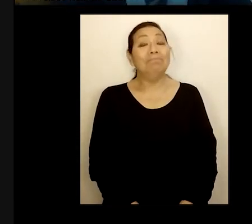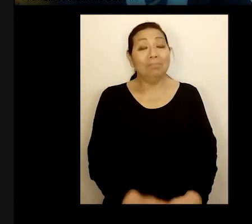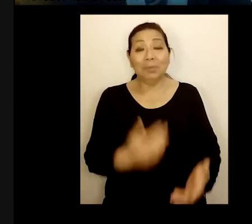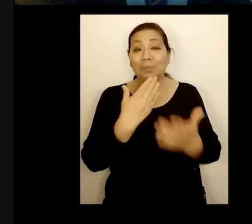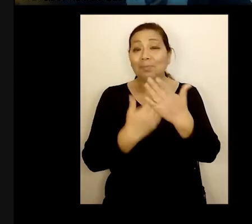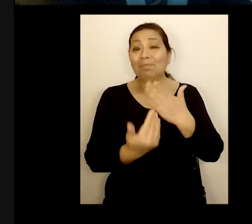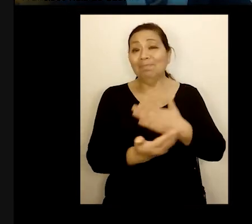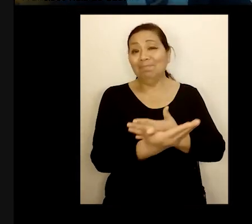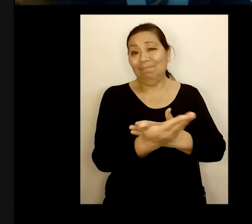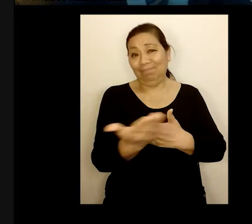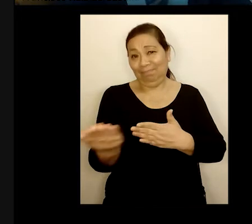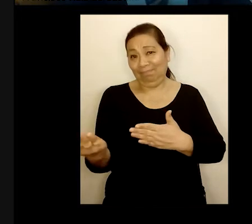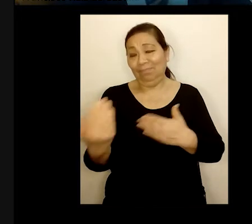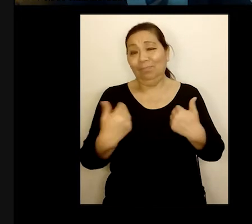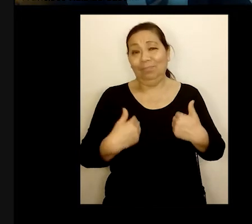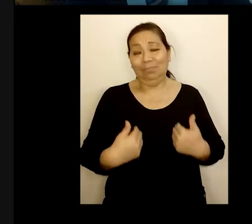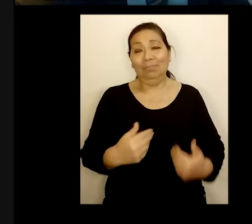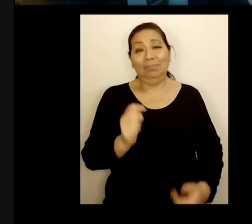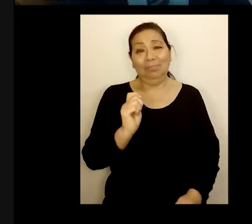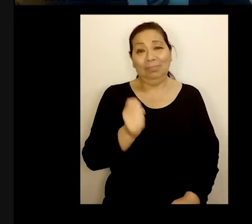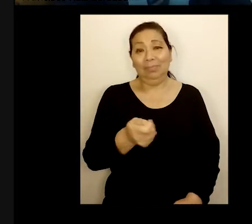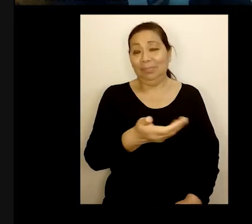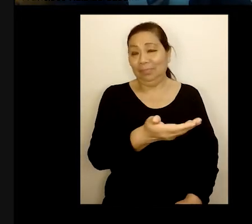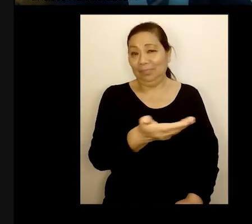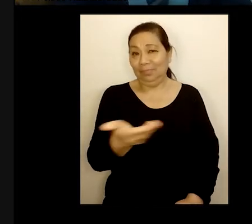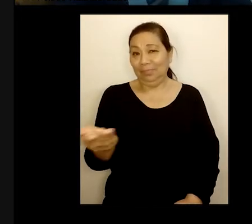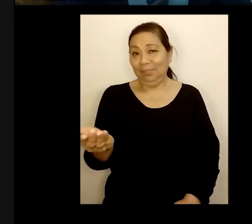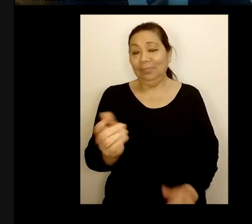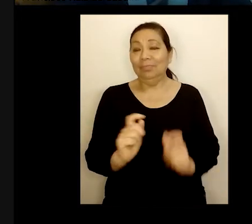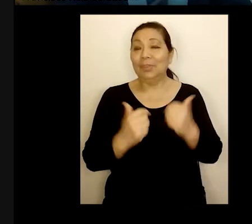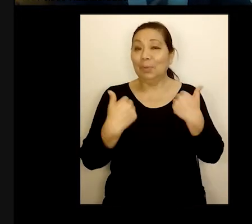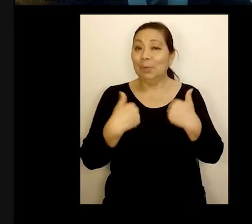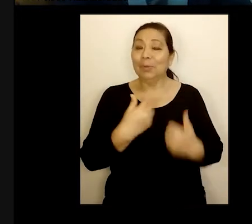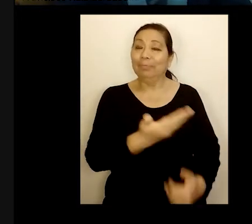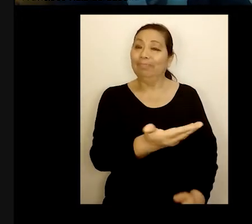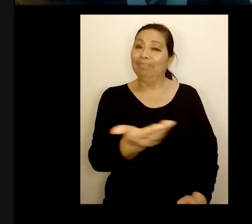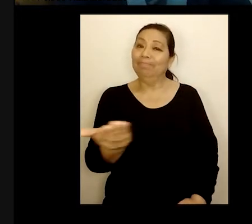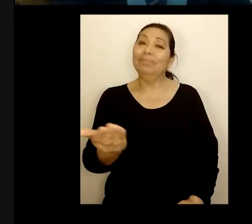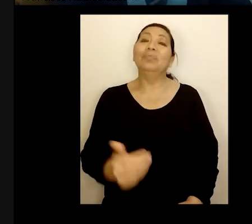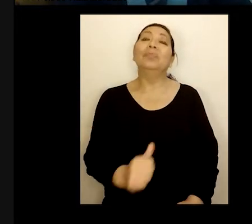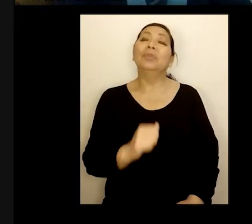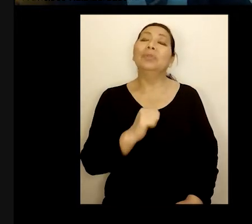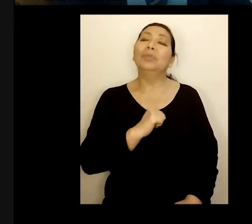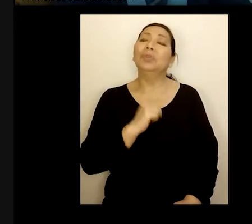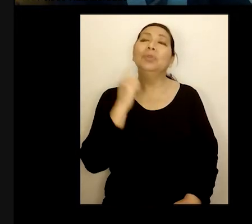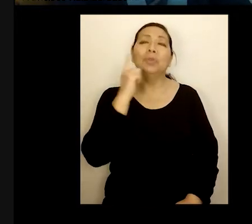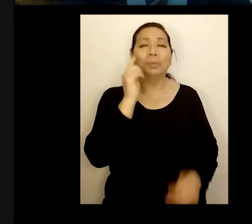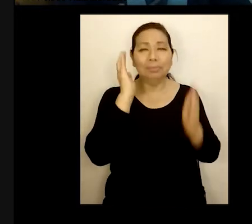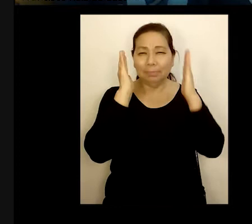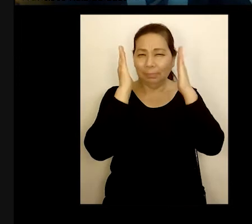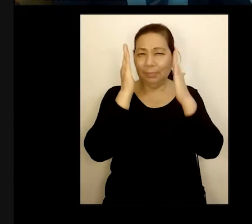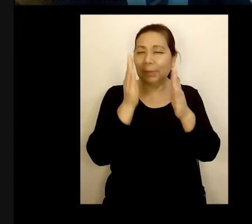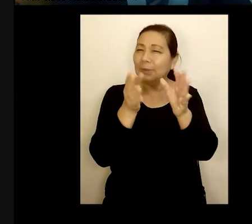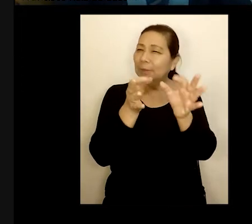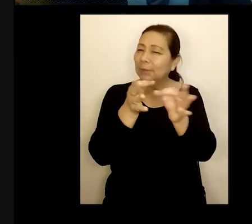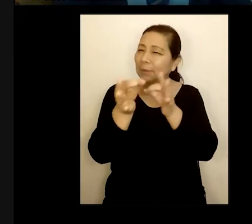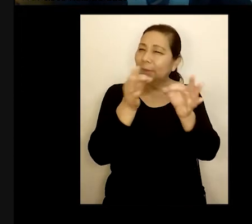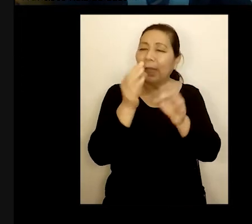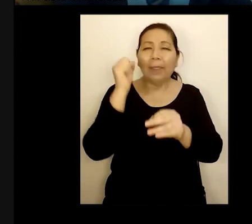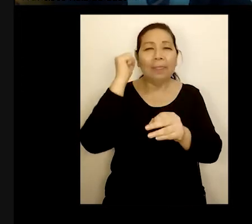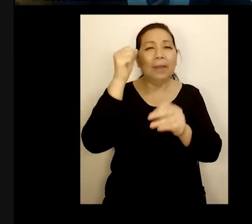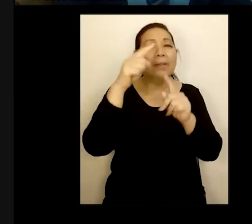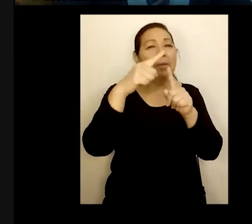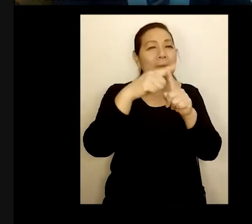buenos días, señores magistrados, buenos días a los colegas. Yo me voy a centrar en el tema de